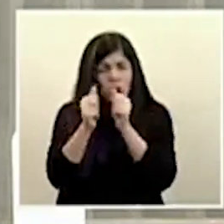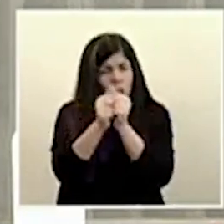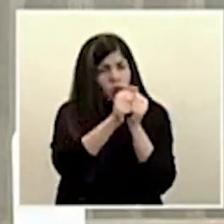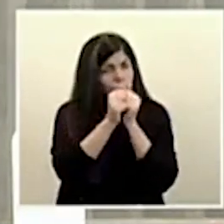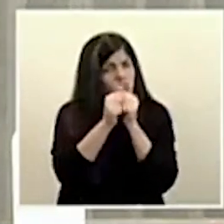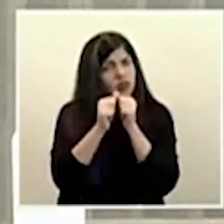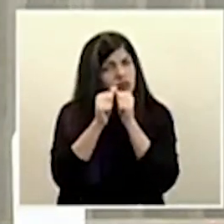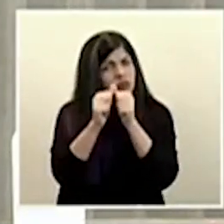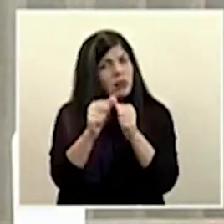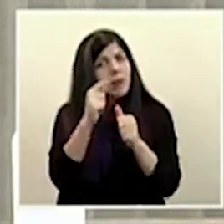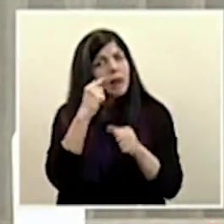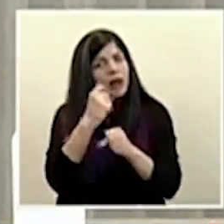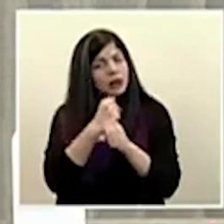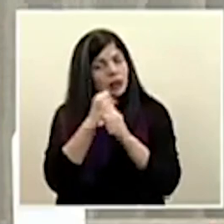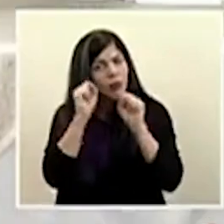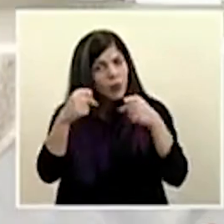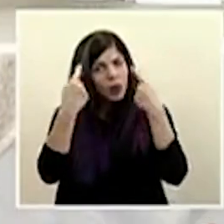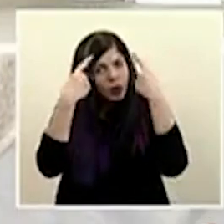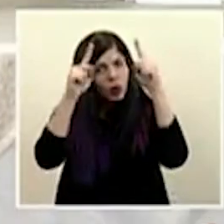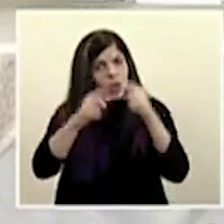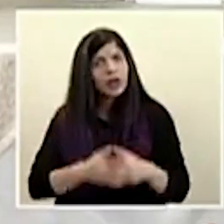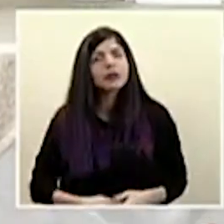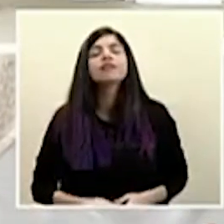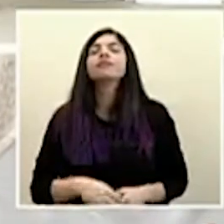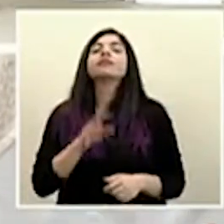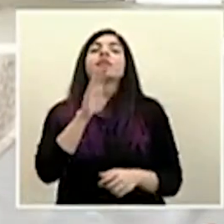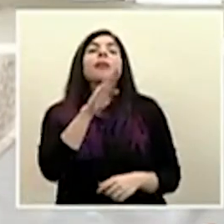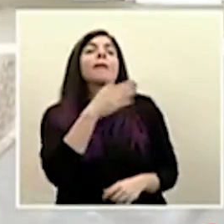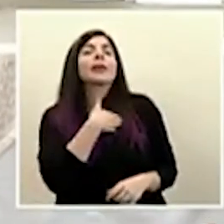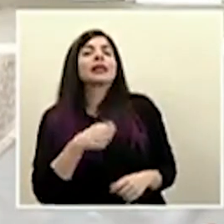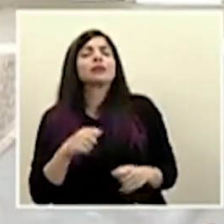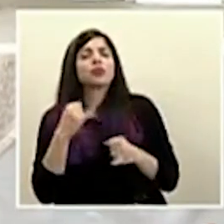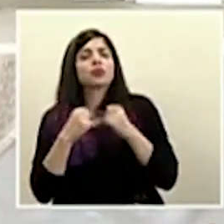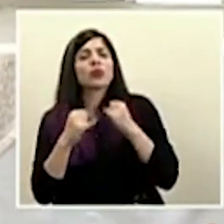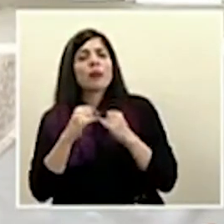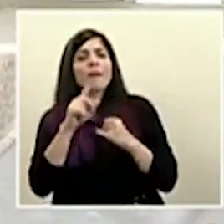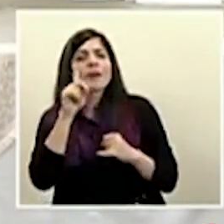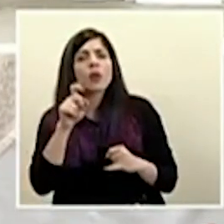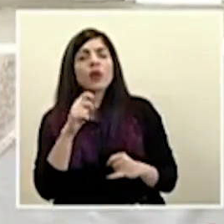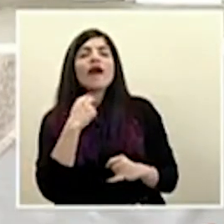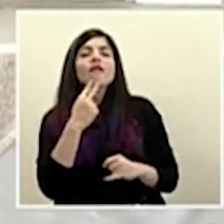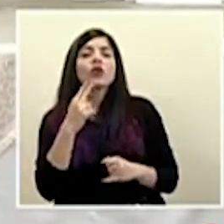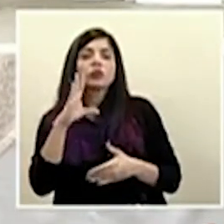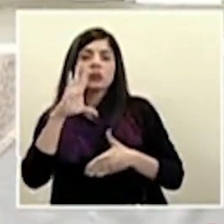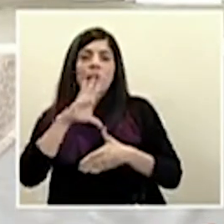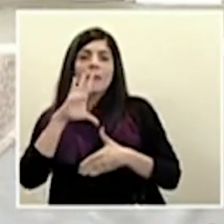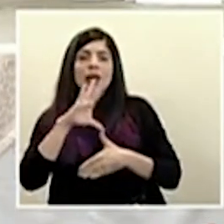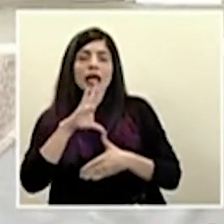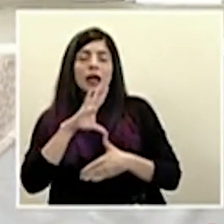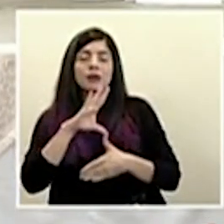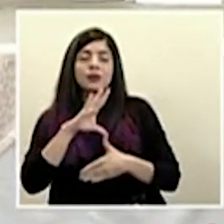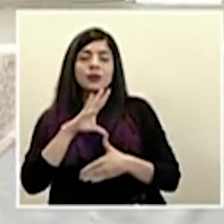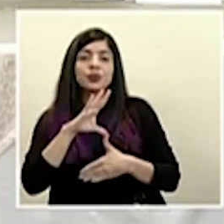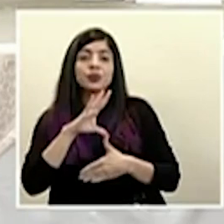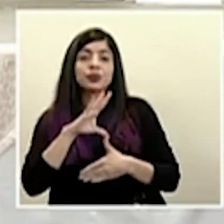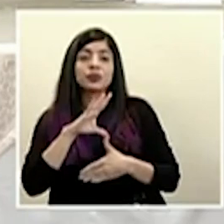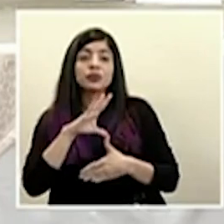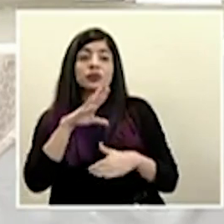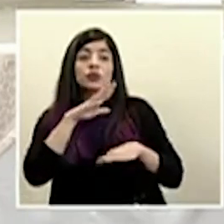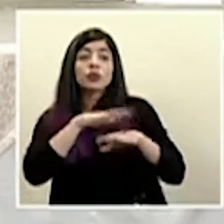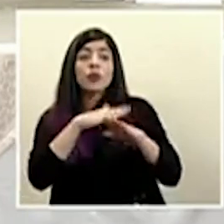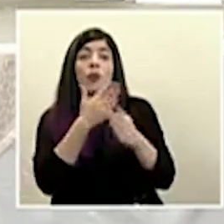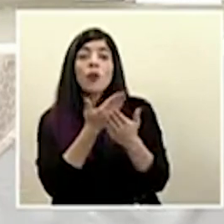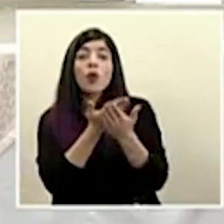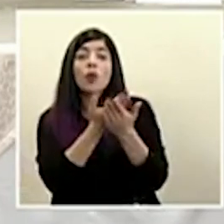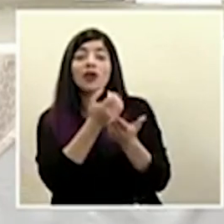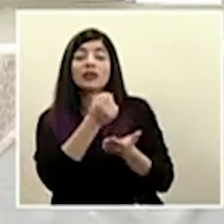unidos para sacar esta tarea. Presidente, tenemos una última consulta de La Voz de América sobre la propuesta ante